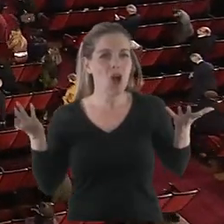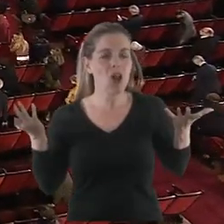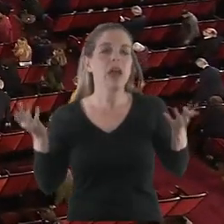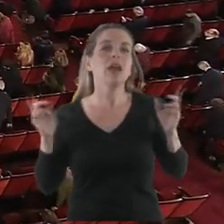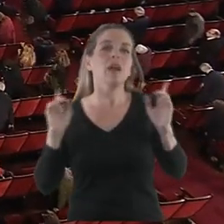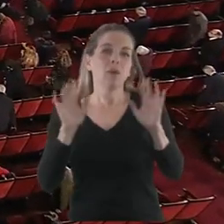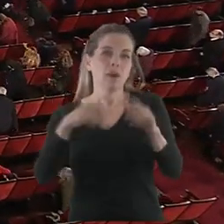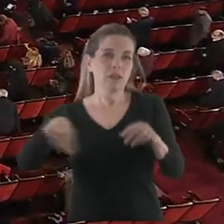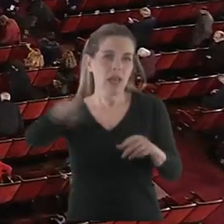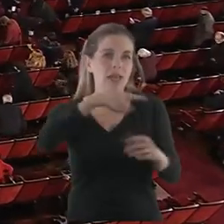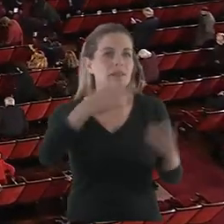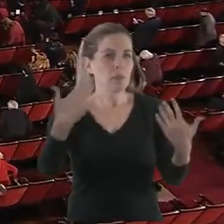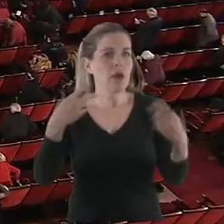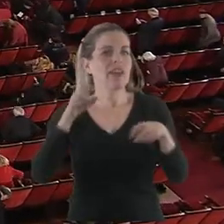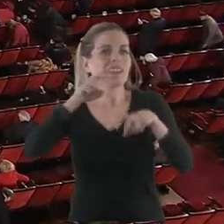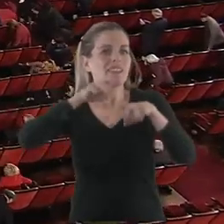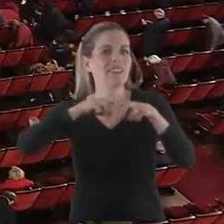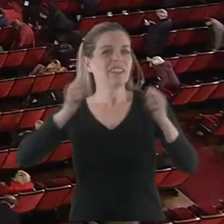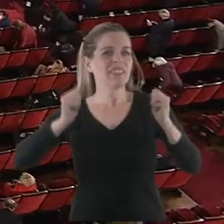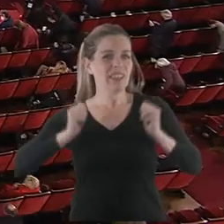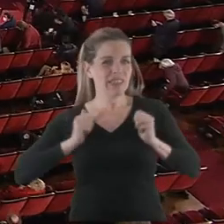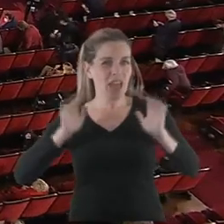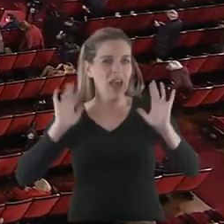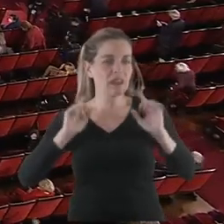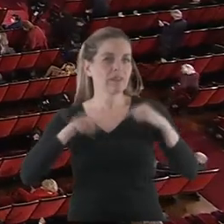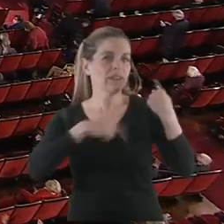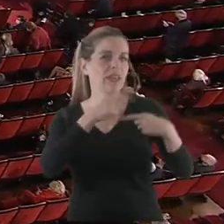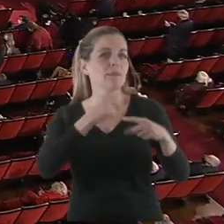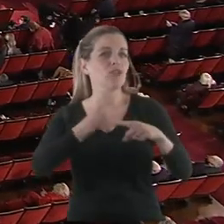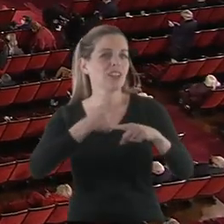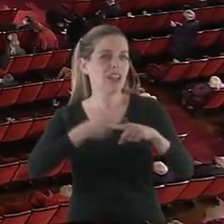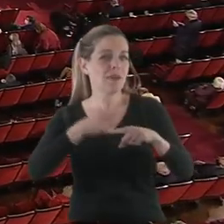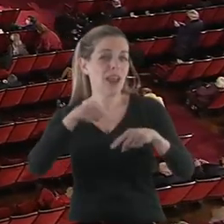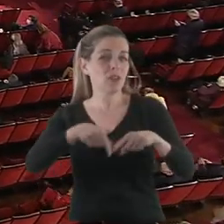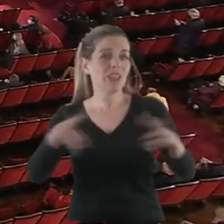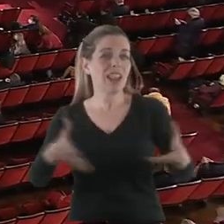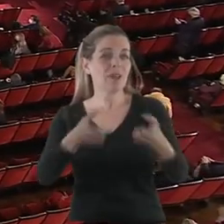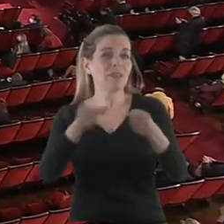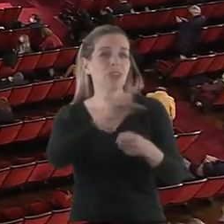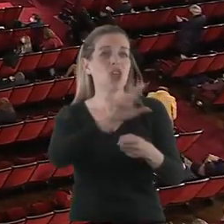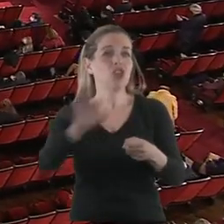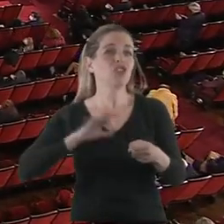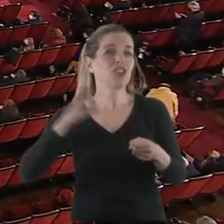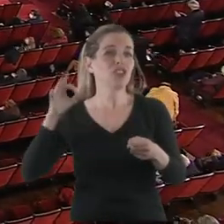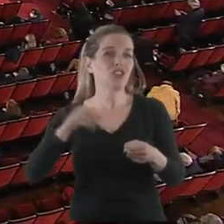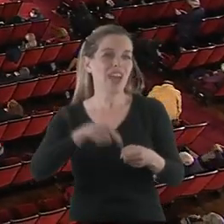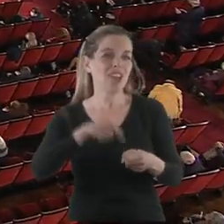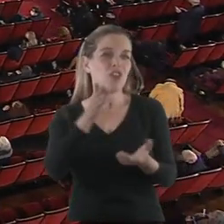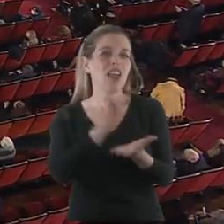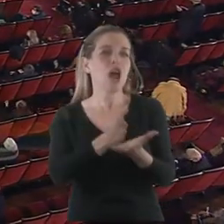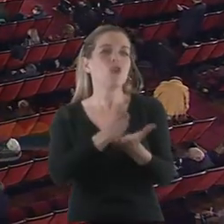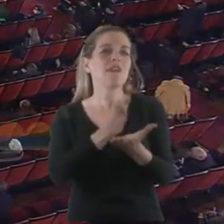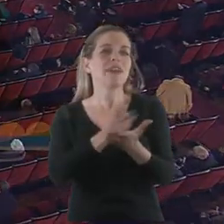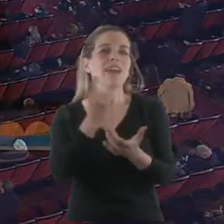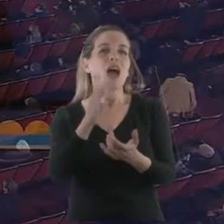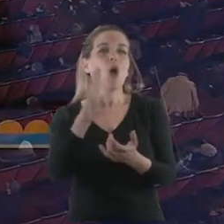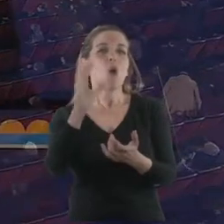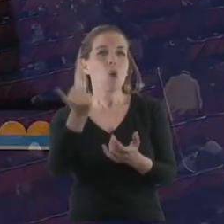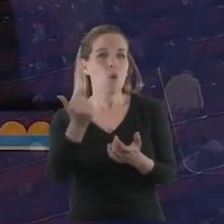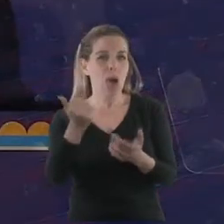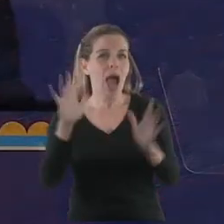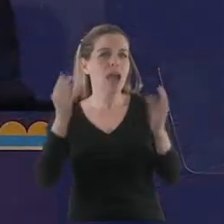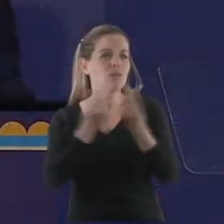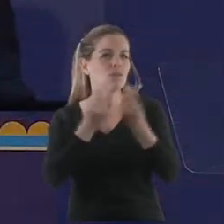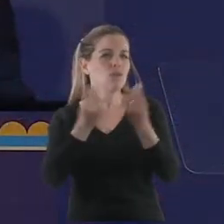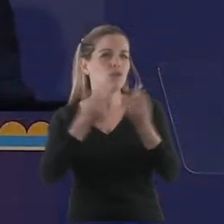pueden ir sentando. Seguimos celebrando, seguimos festejando estos 200 años de la Universidad de Buenos Aires. Hay muchas sorpresas